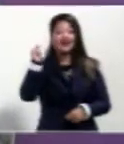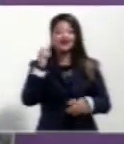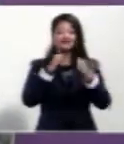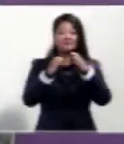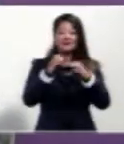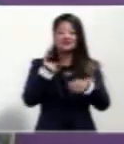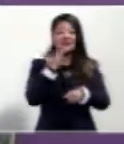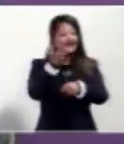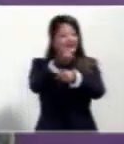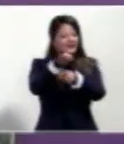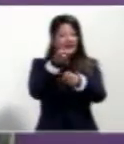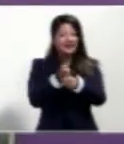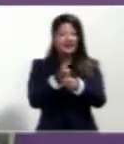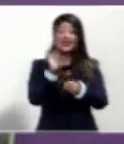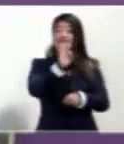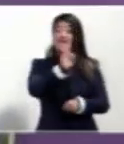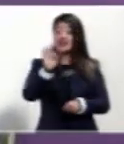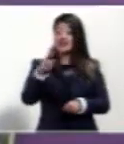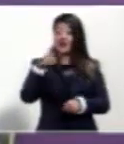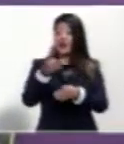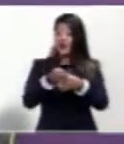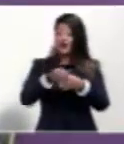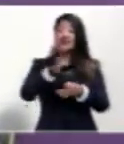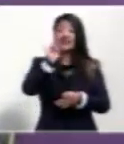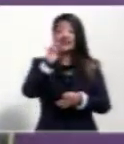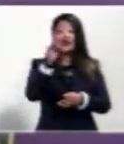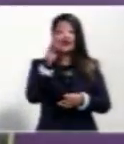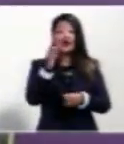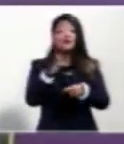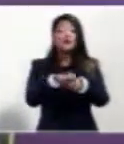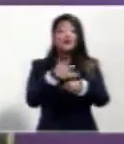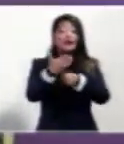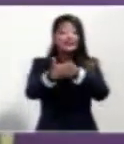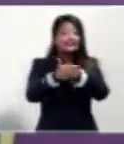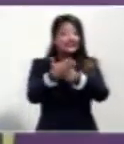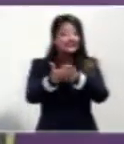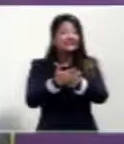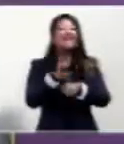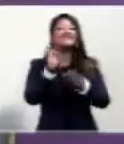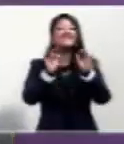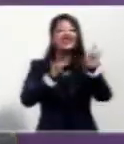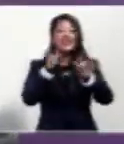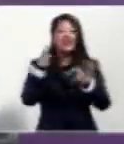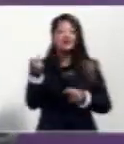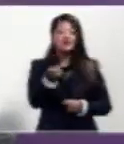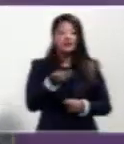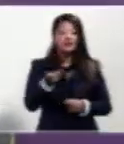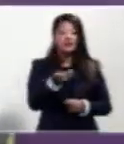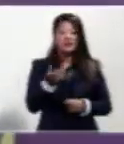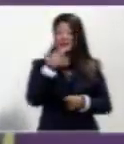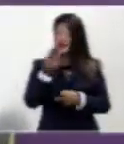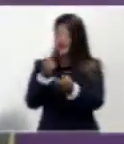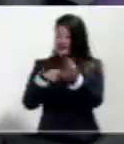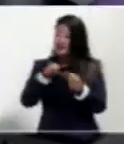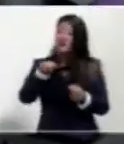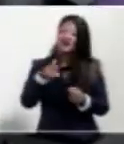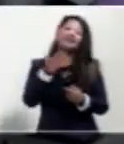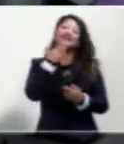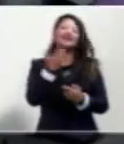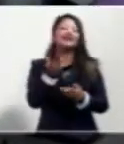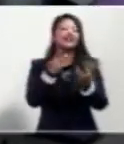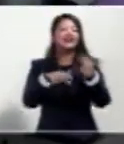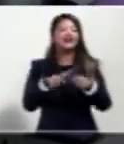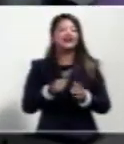atenta invitación. Le digo la fecha 30 de noviembre porque se acerca la Feria del Pulque. Humberto, bienvenido. Juan Carlos, buenos días a todo el